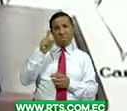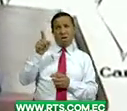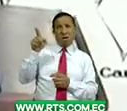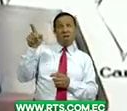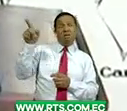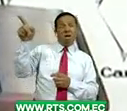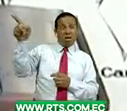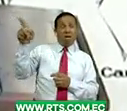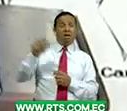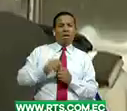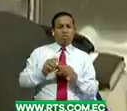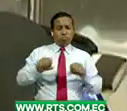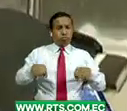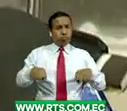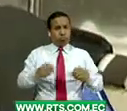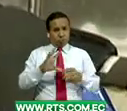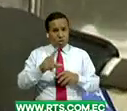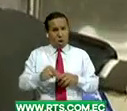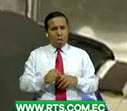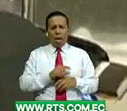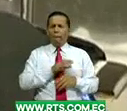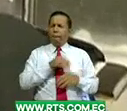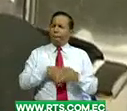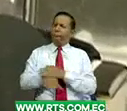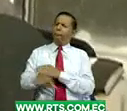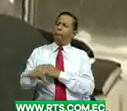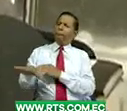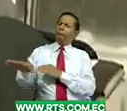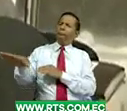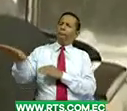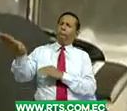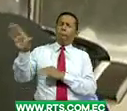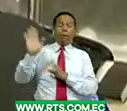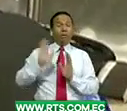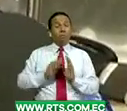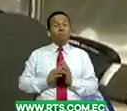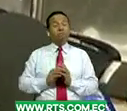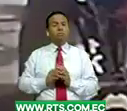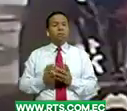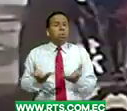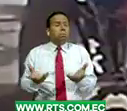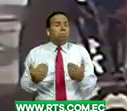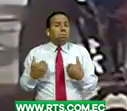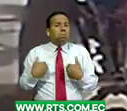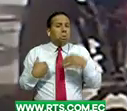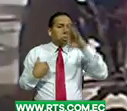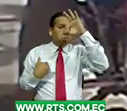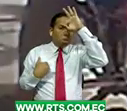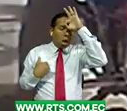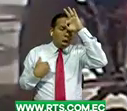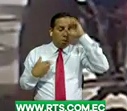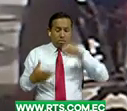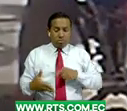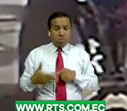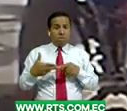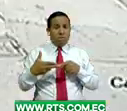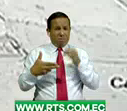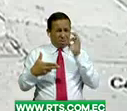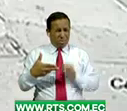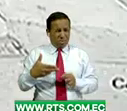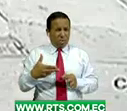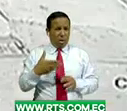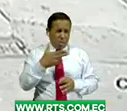las llevan todas para el fondo. Justamente no sabemos si es que efectivamente se trata de un arma o es un juguete posiblemente, ¿sí?